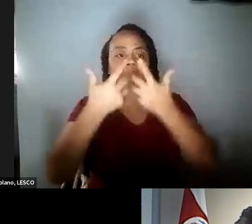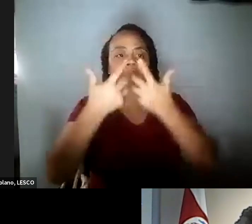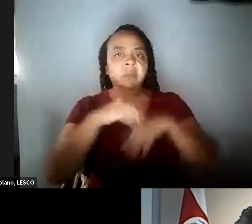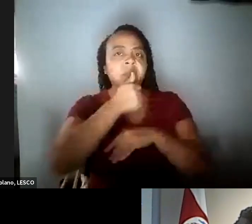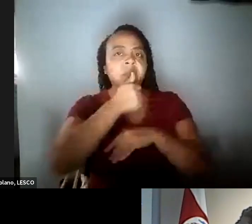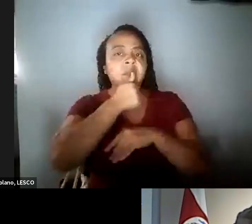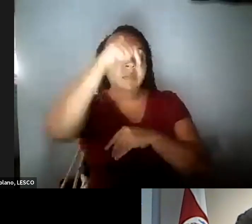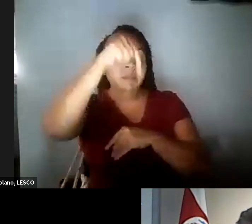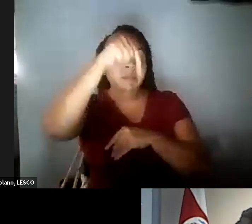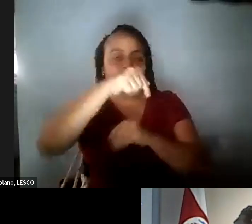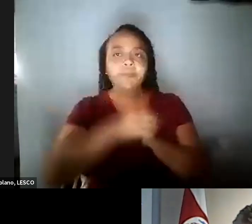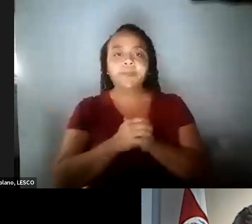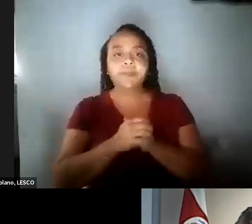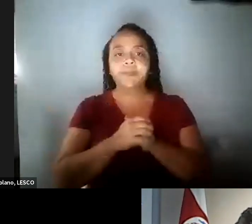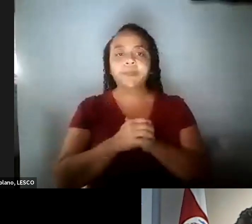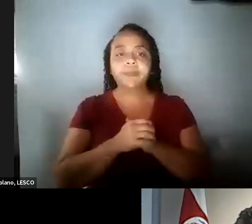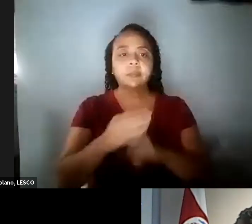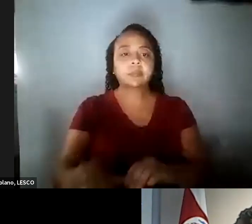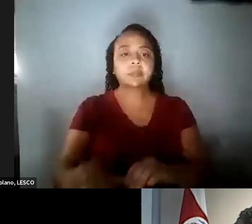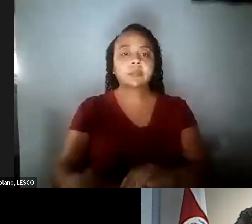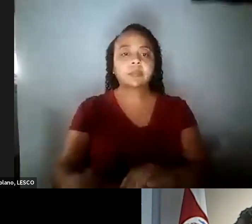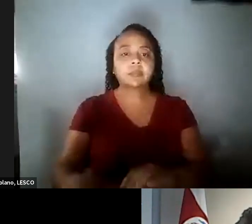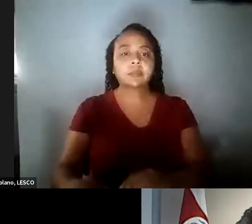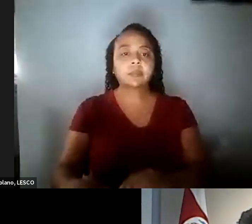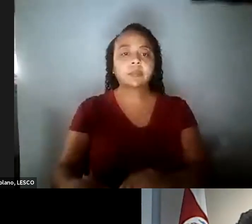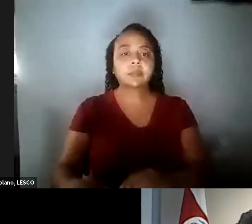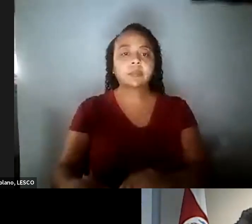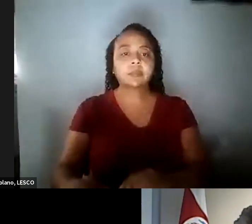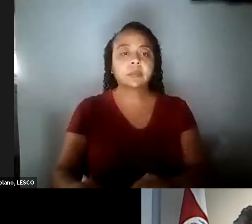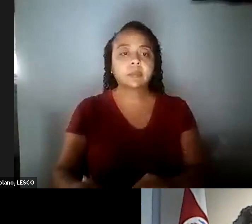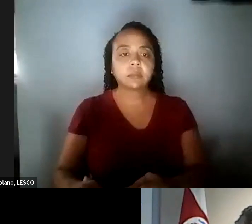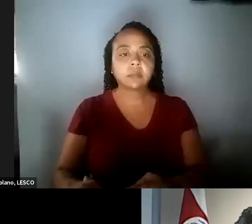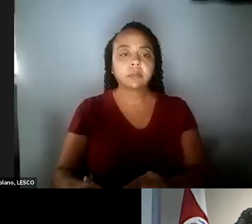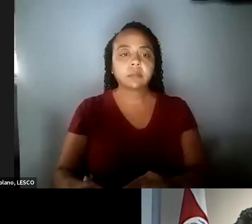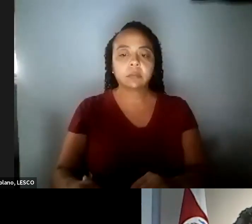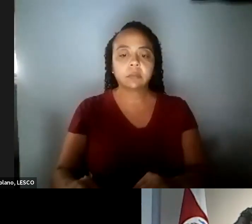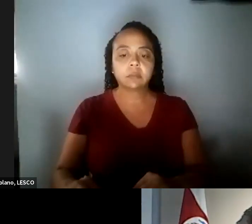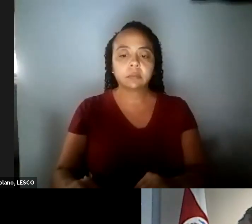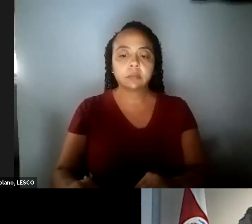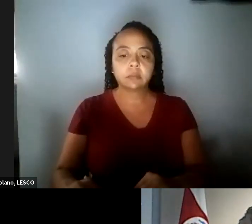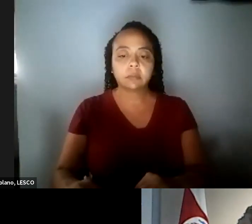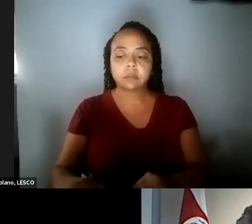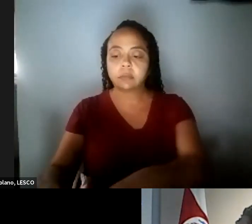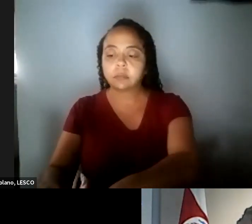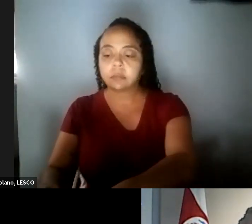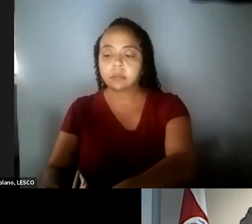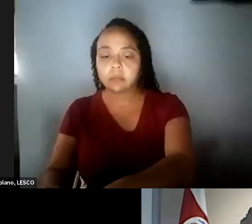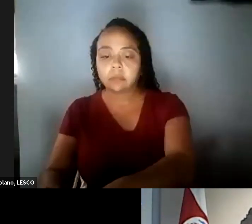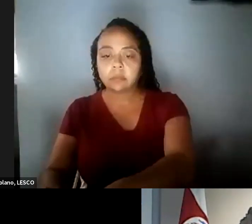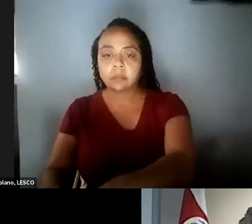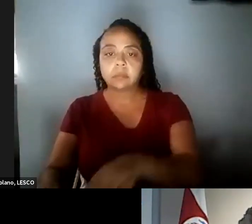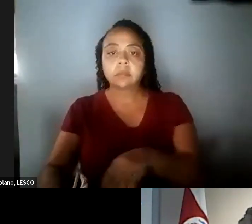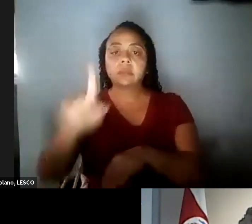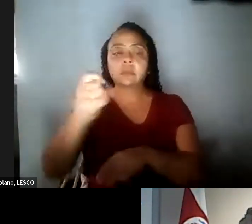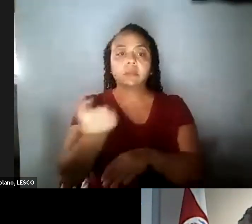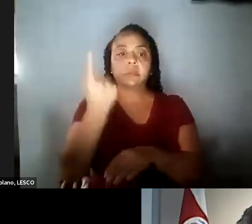es porque algo ando buscando entonces tenemos que sacar procesos de nuestra mente tenemos que entender que las